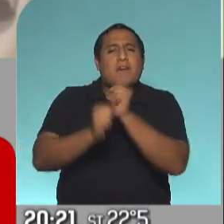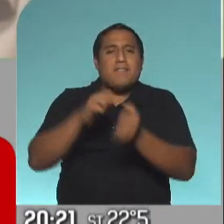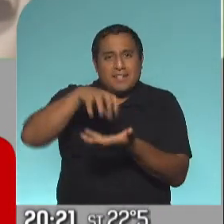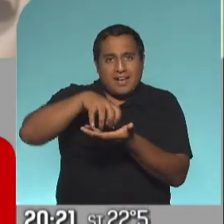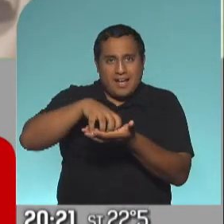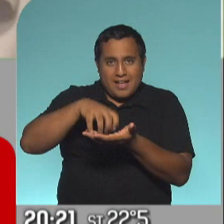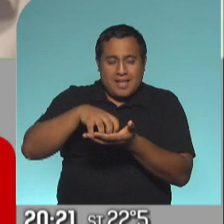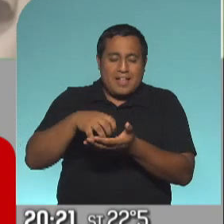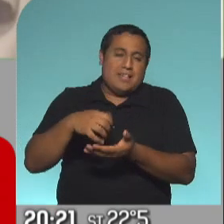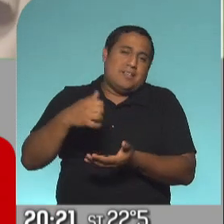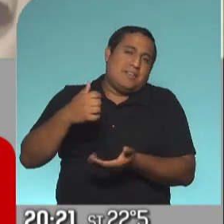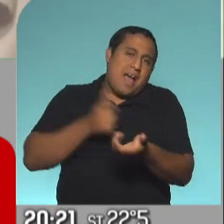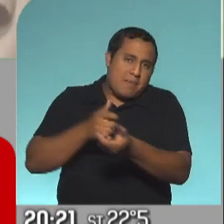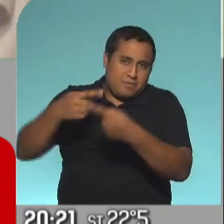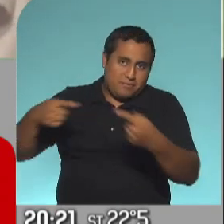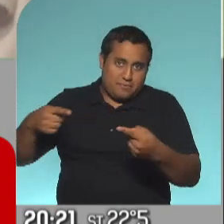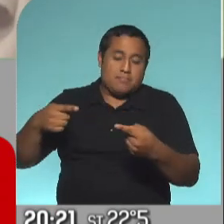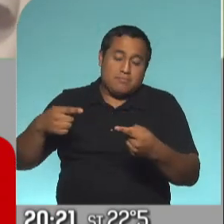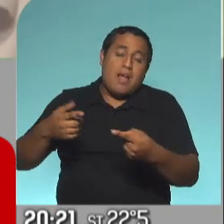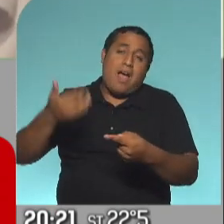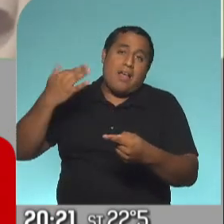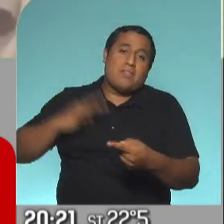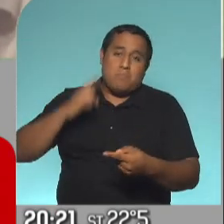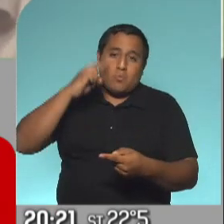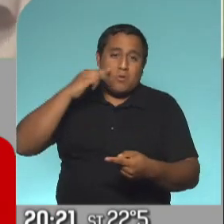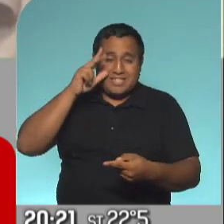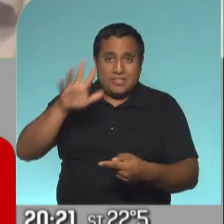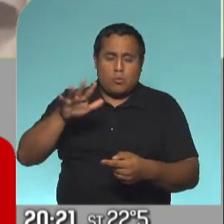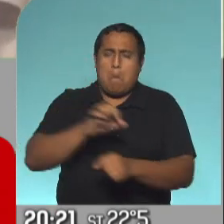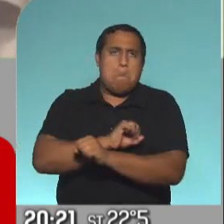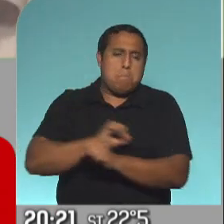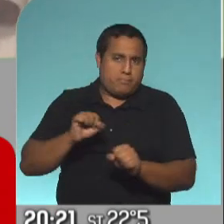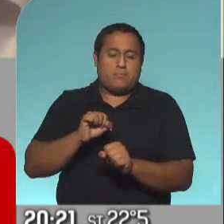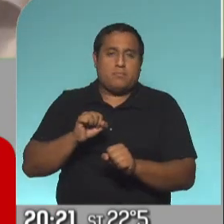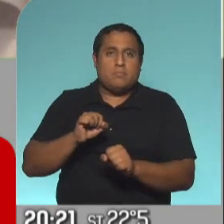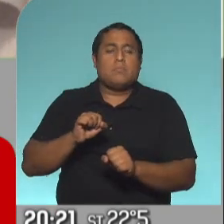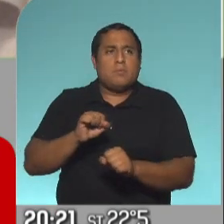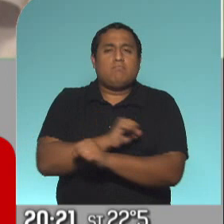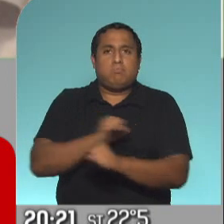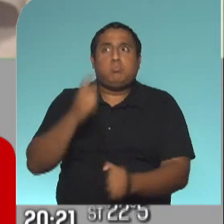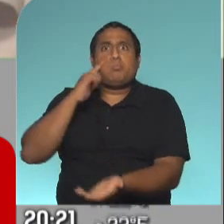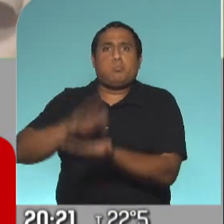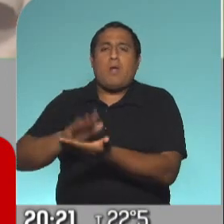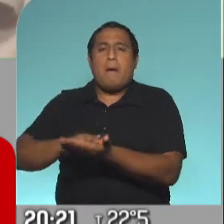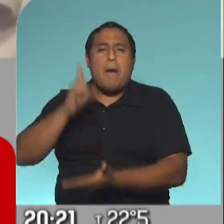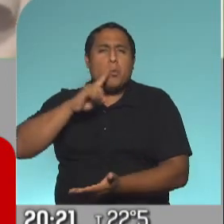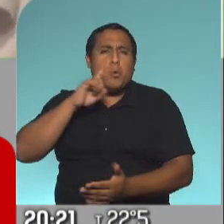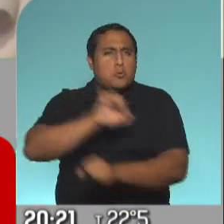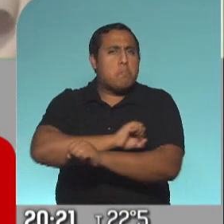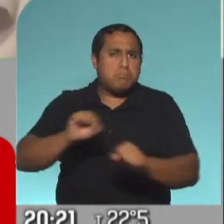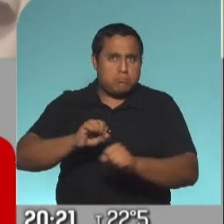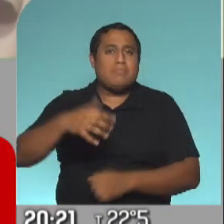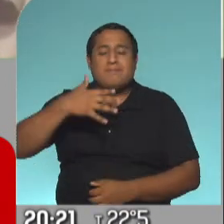Un hecho muy trágico para nosotros, un atentado. Se comprobó esto en la justicia, que fue un atentado y